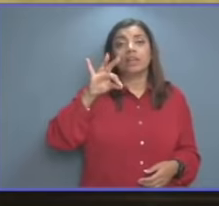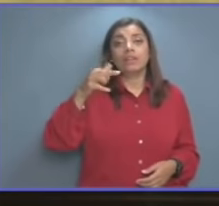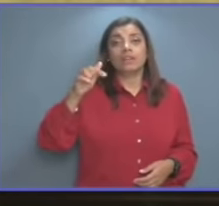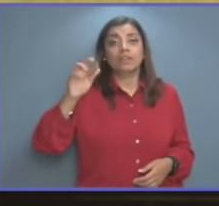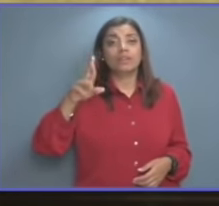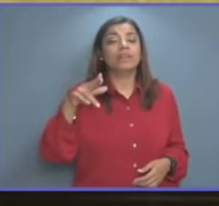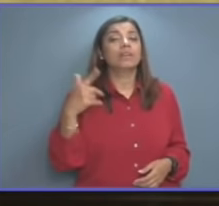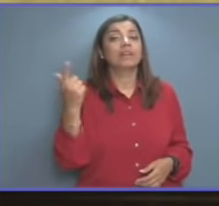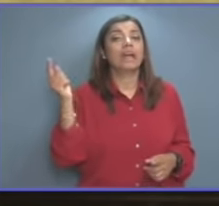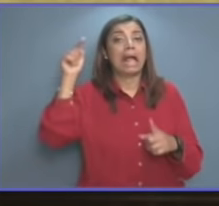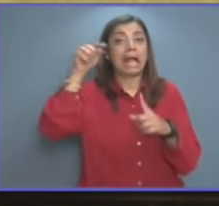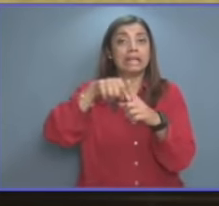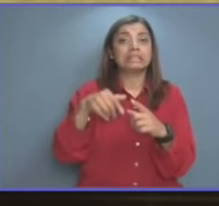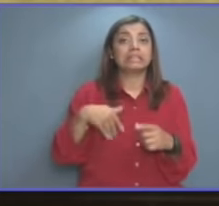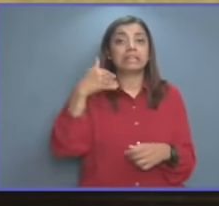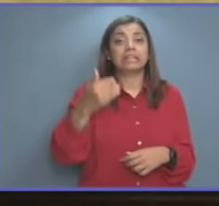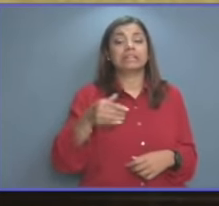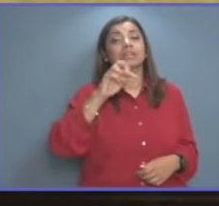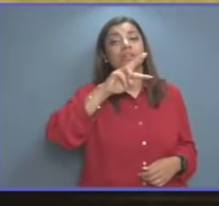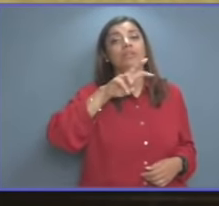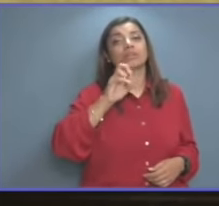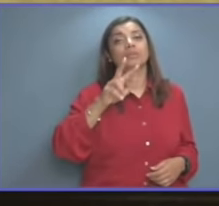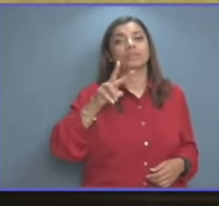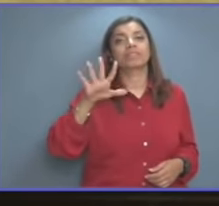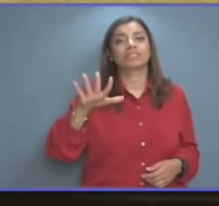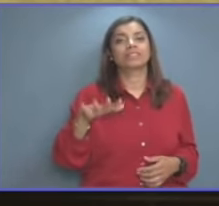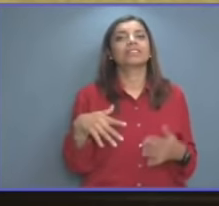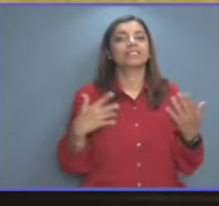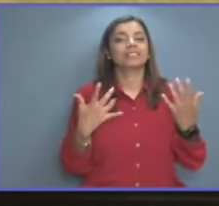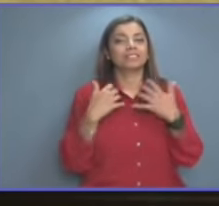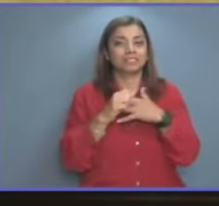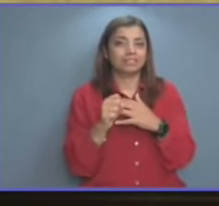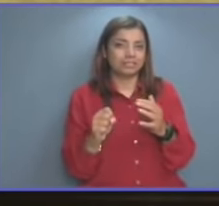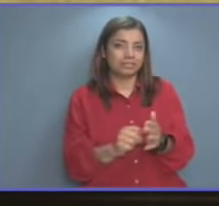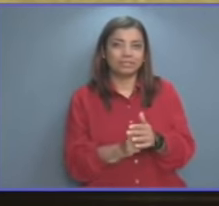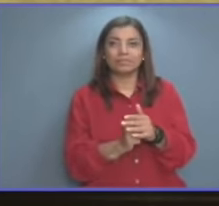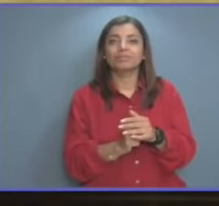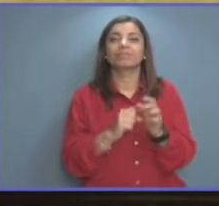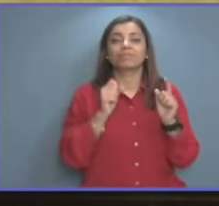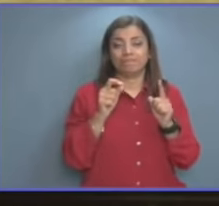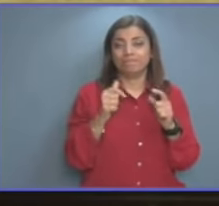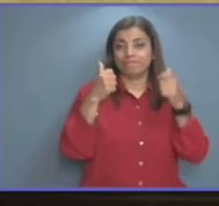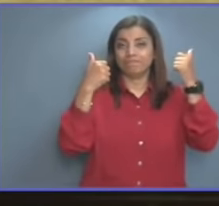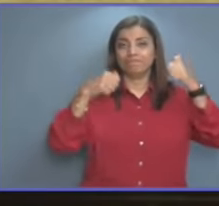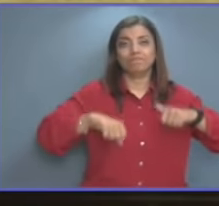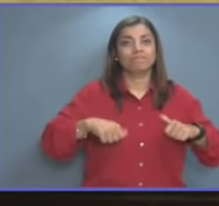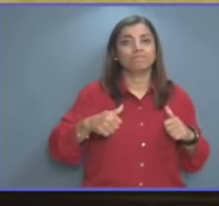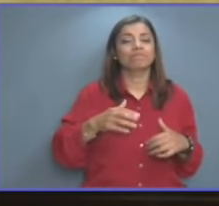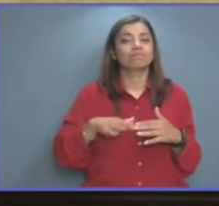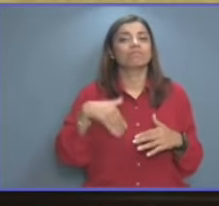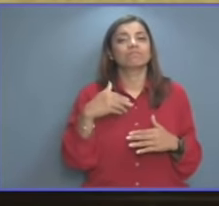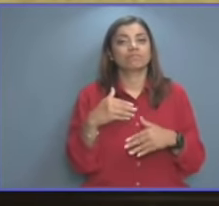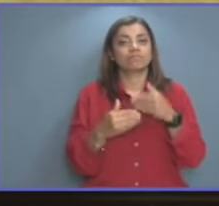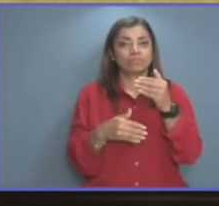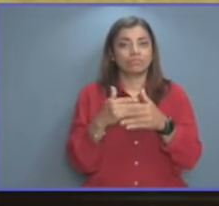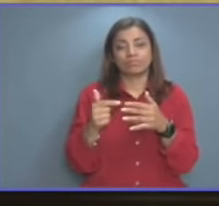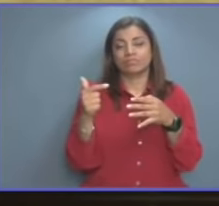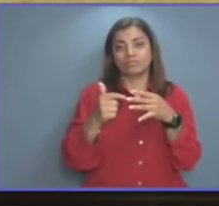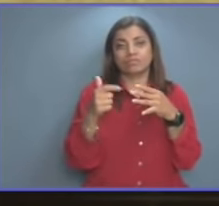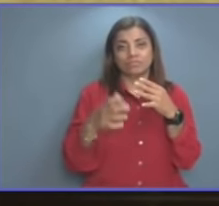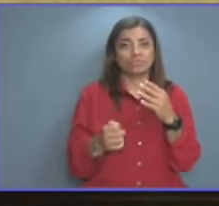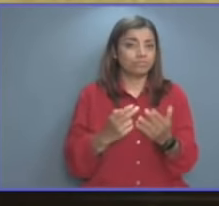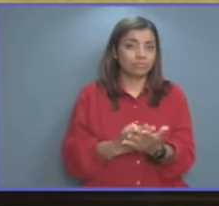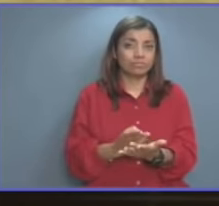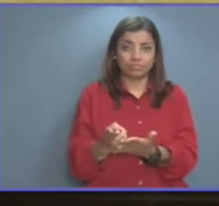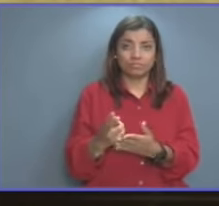año 2025 al haber sido reelecto por el pleno legislativo esto por supuesto luego de un proceso legal y